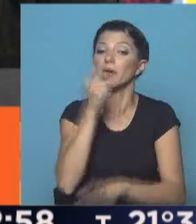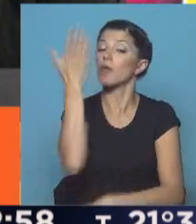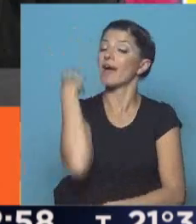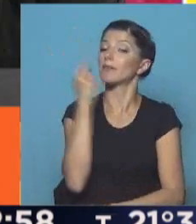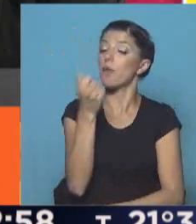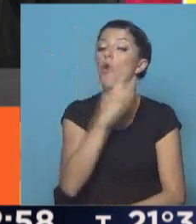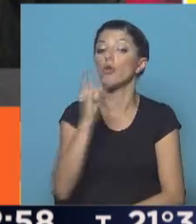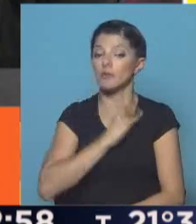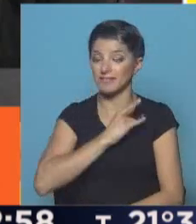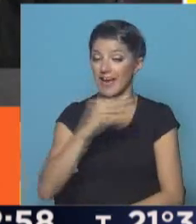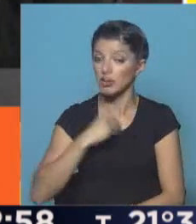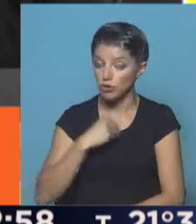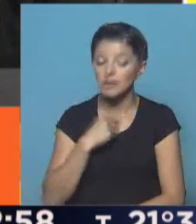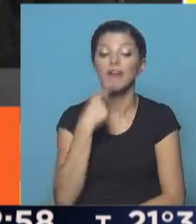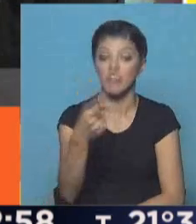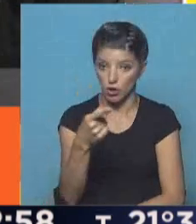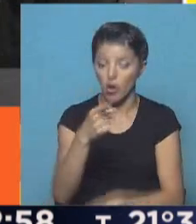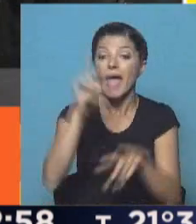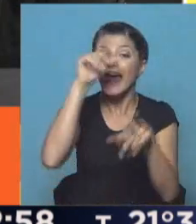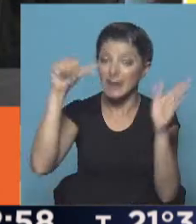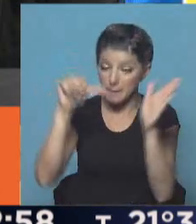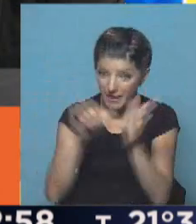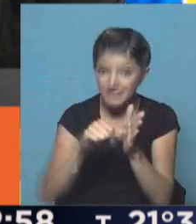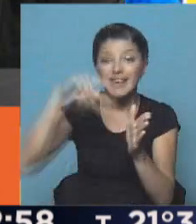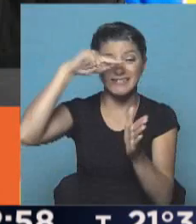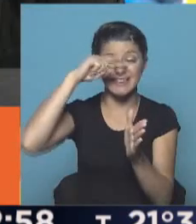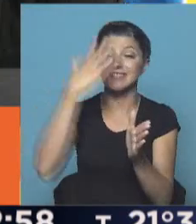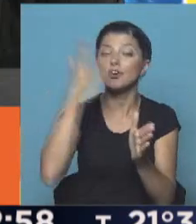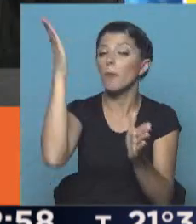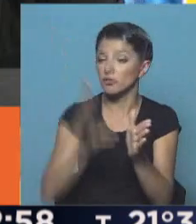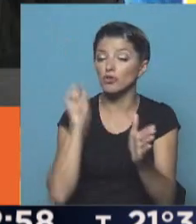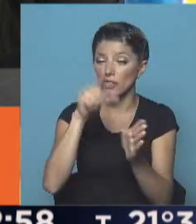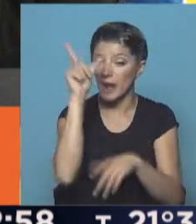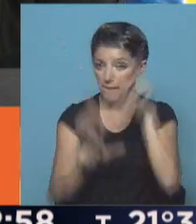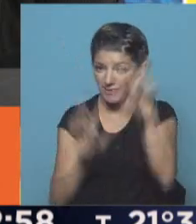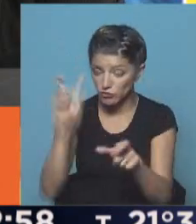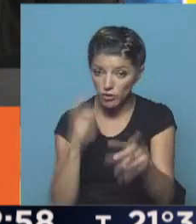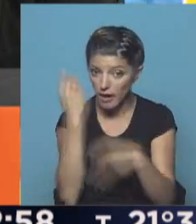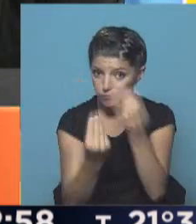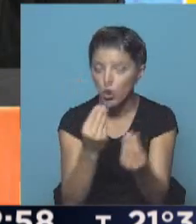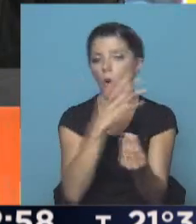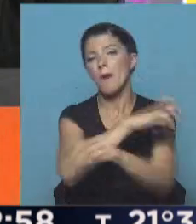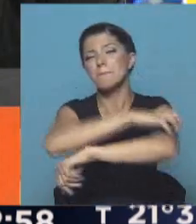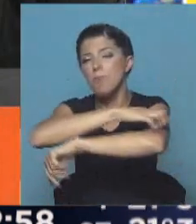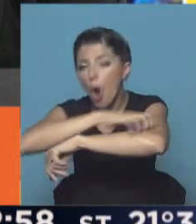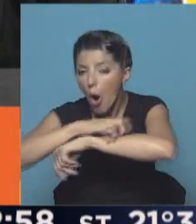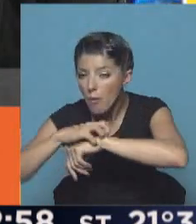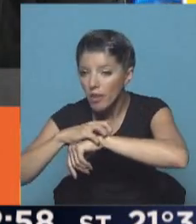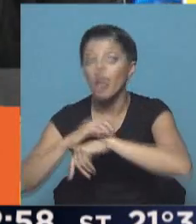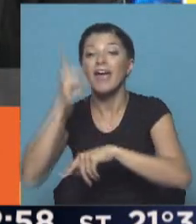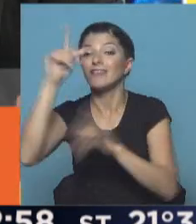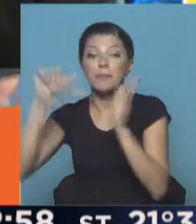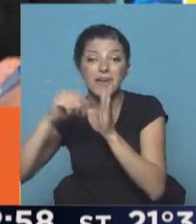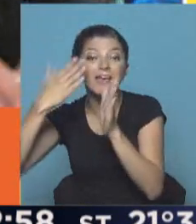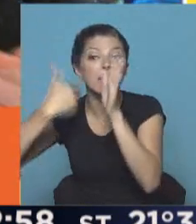publicado, señala que la pobreza en el país es del 75%. Estamos hablando de un país con las mayores reservas